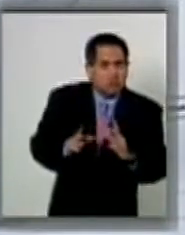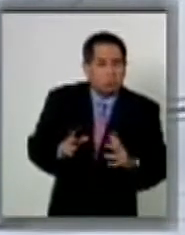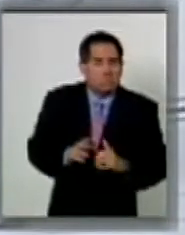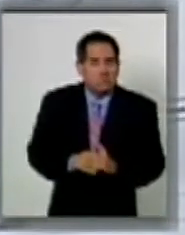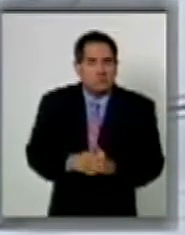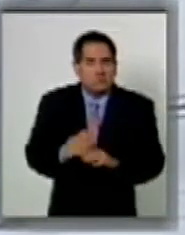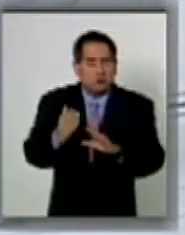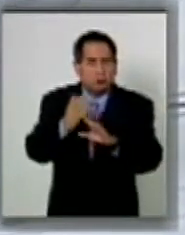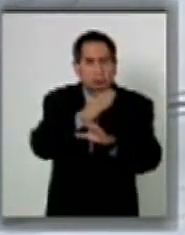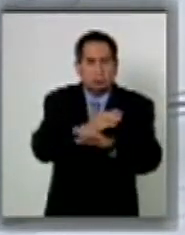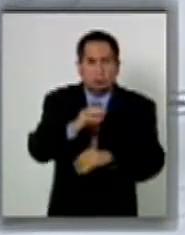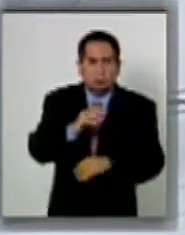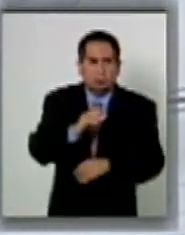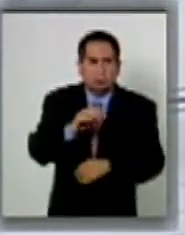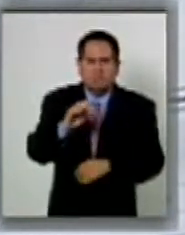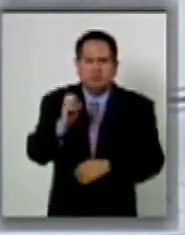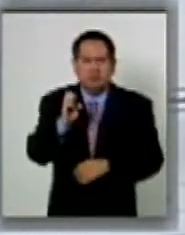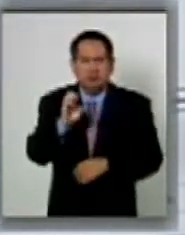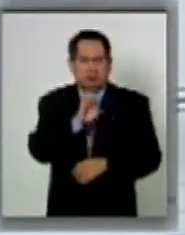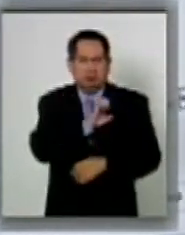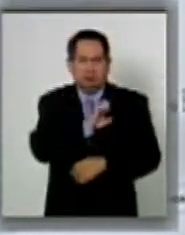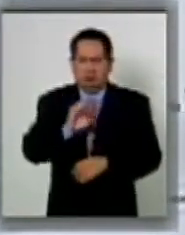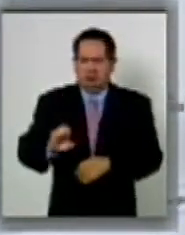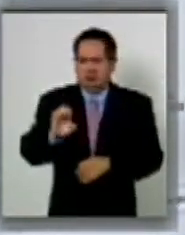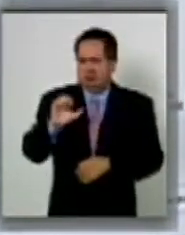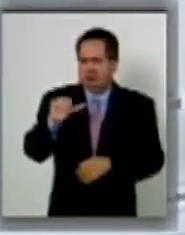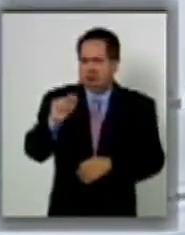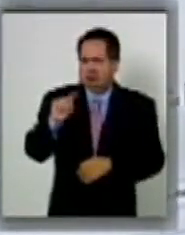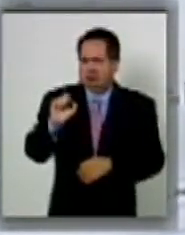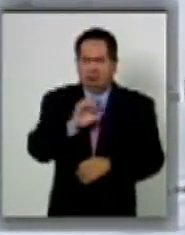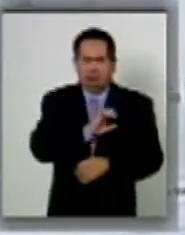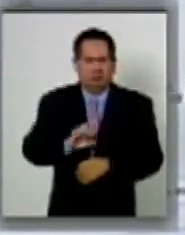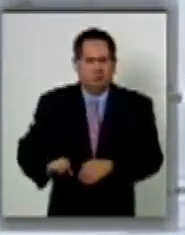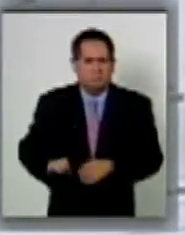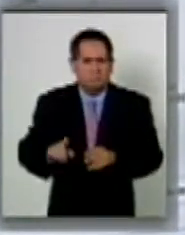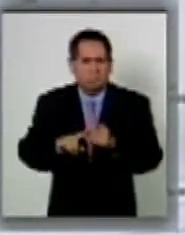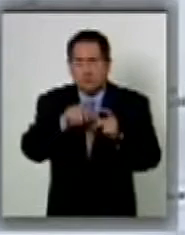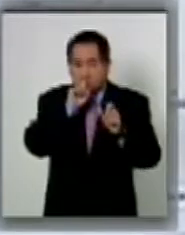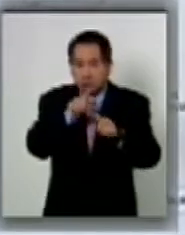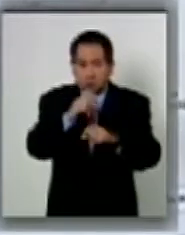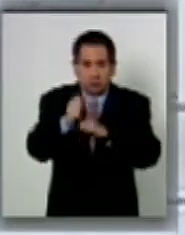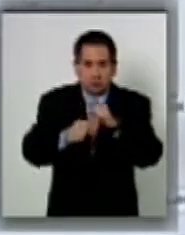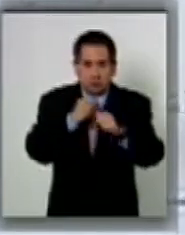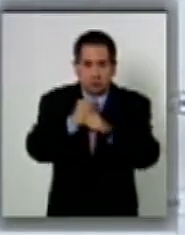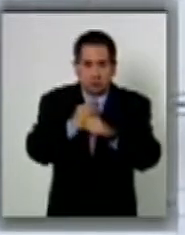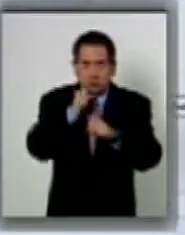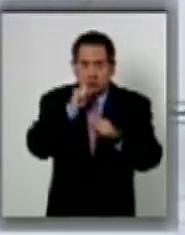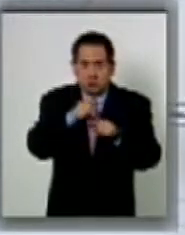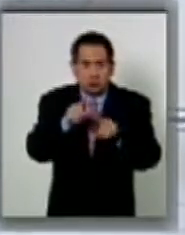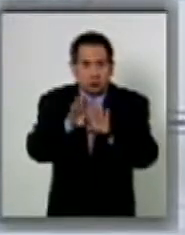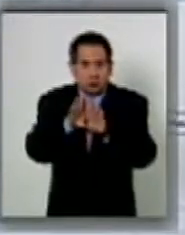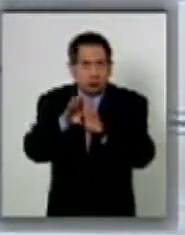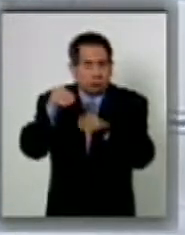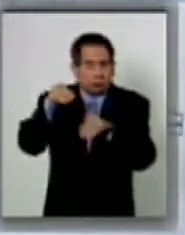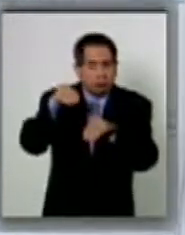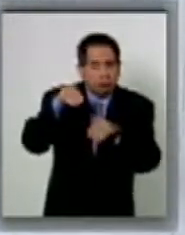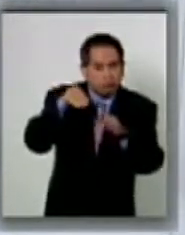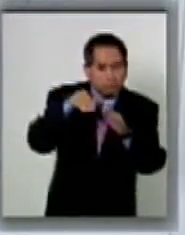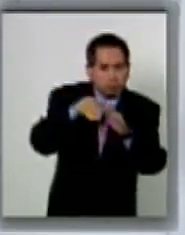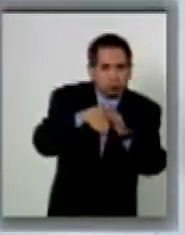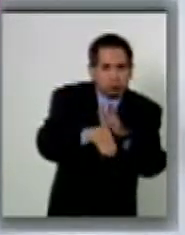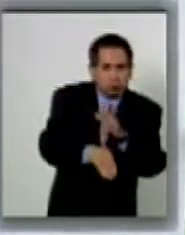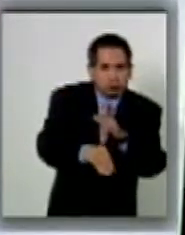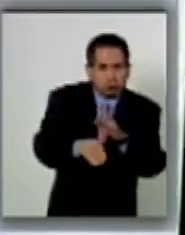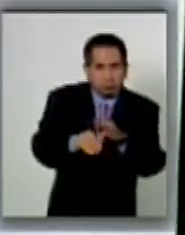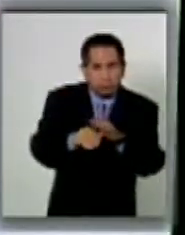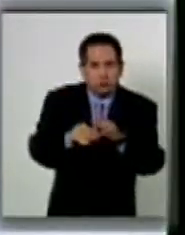Aquí está Ecatepec, mismo año. Vean ustedes, cae,